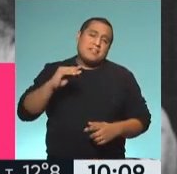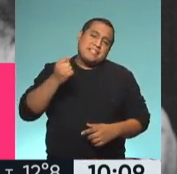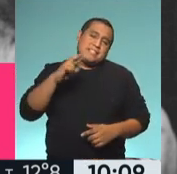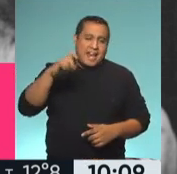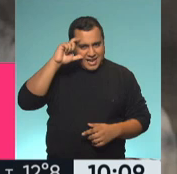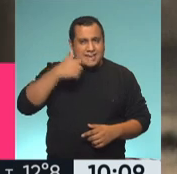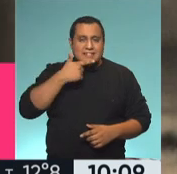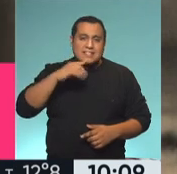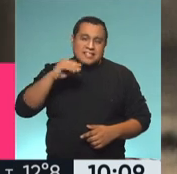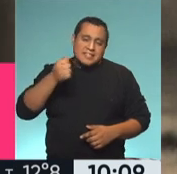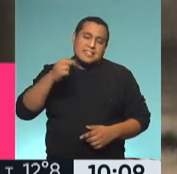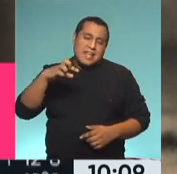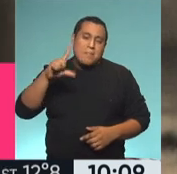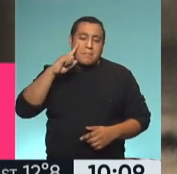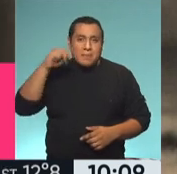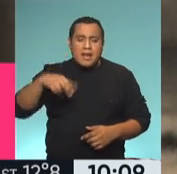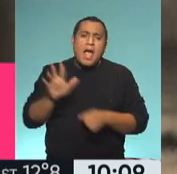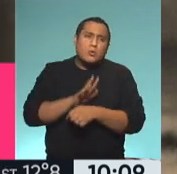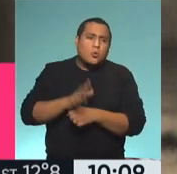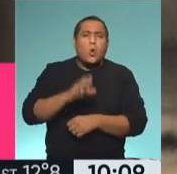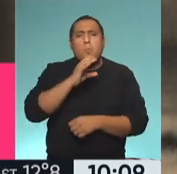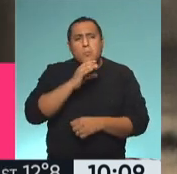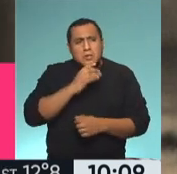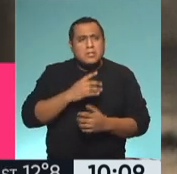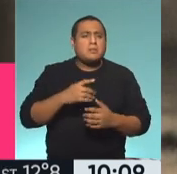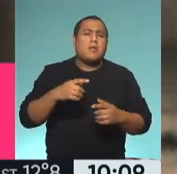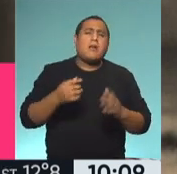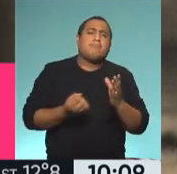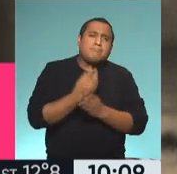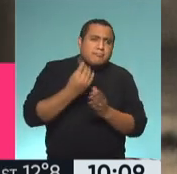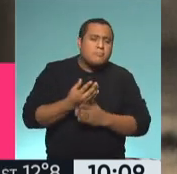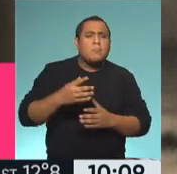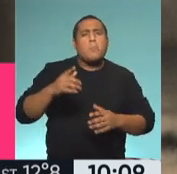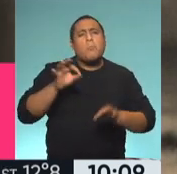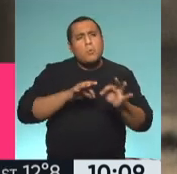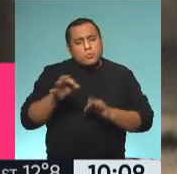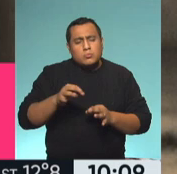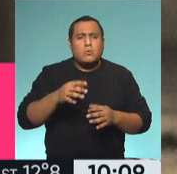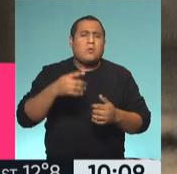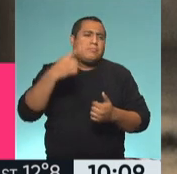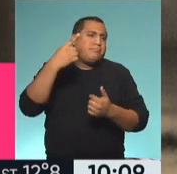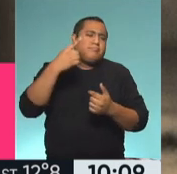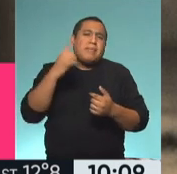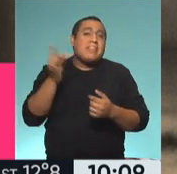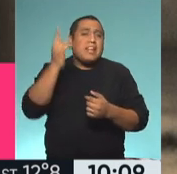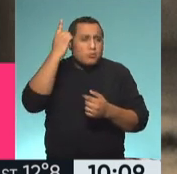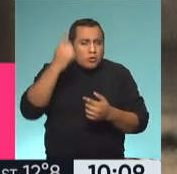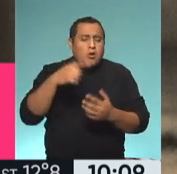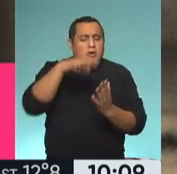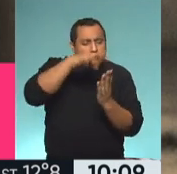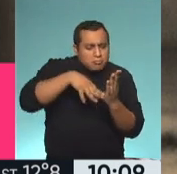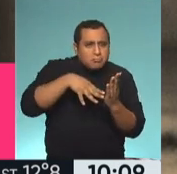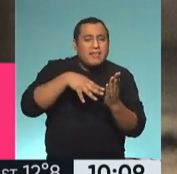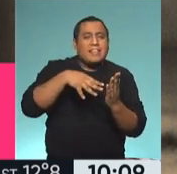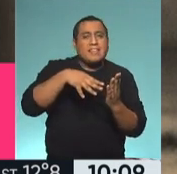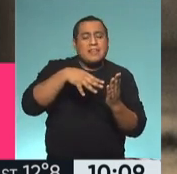Chaplin, actor, humorista, compositor, productor, guionista, director y